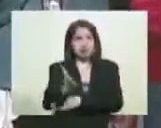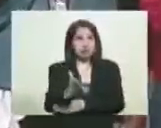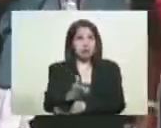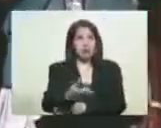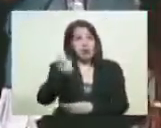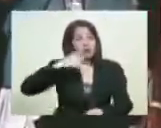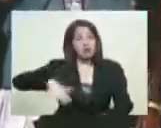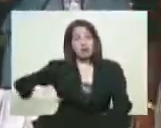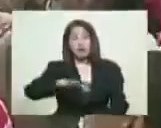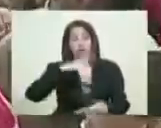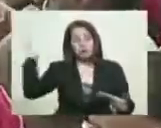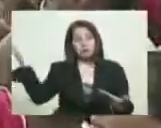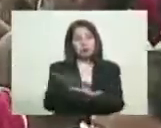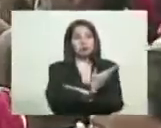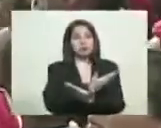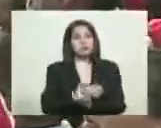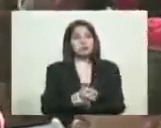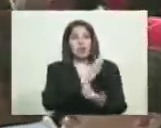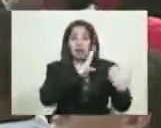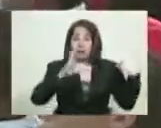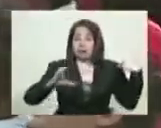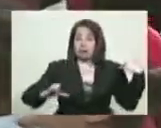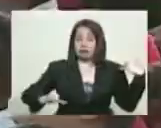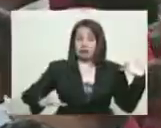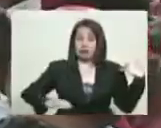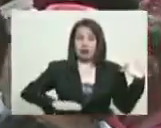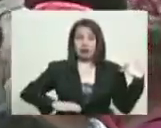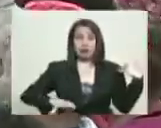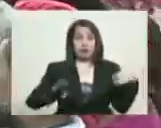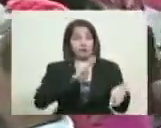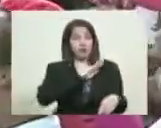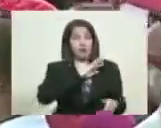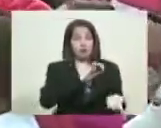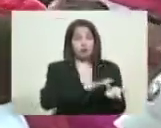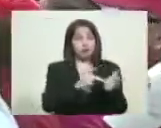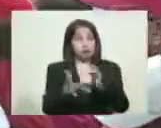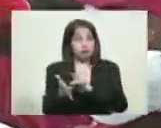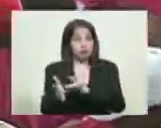pueblo. Soy cristiano de Cristo.